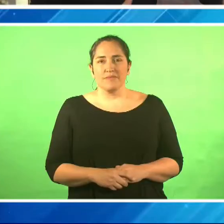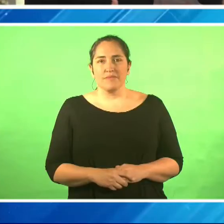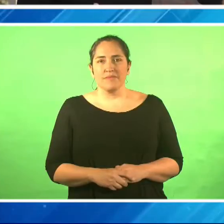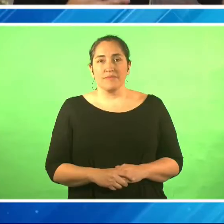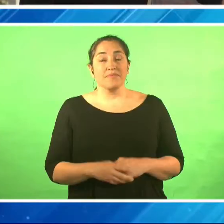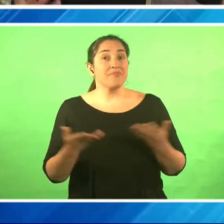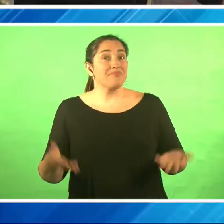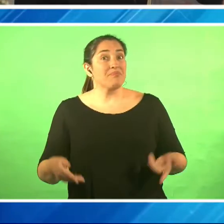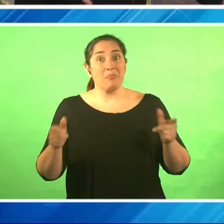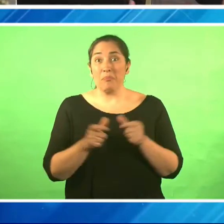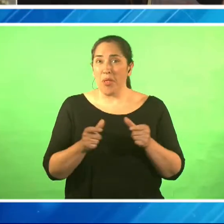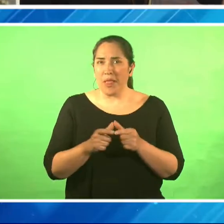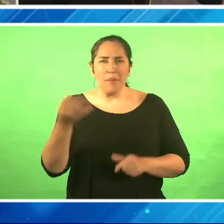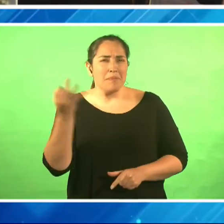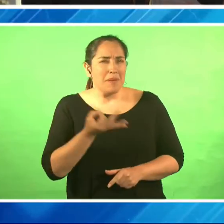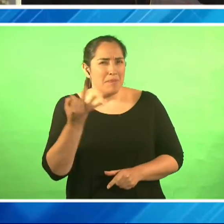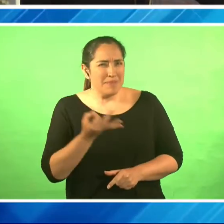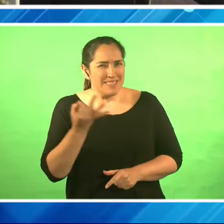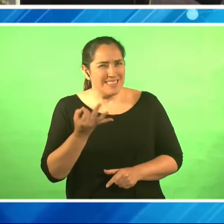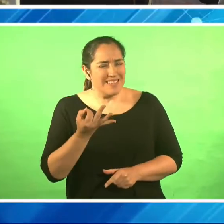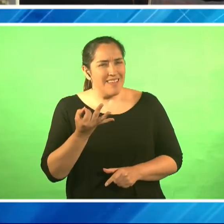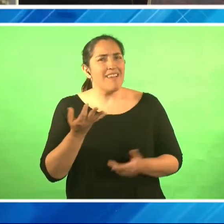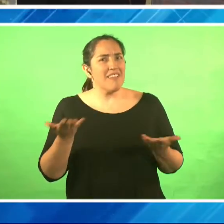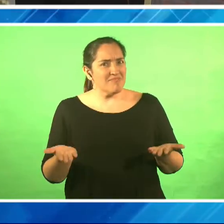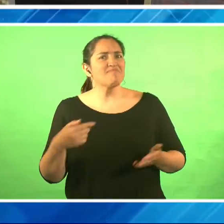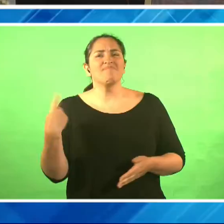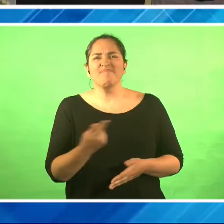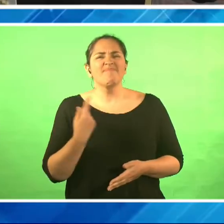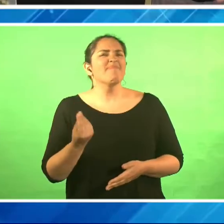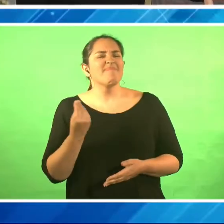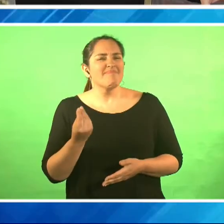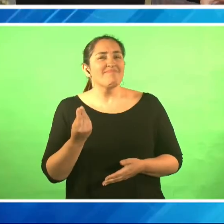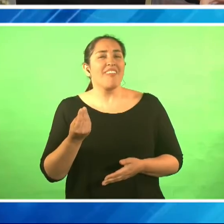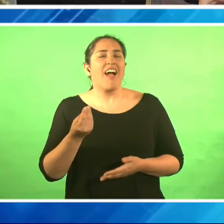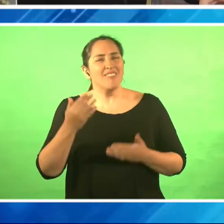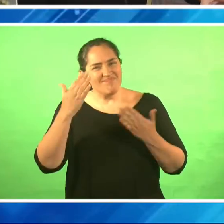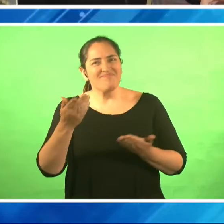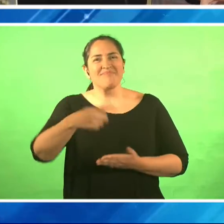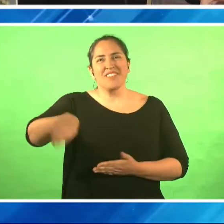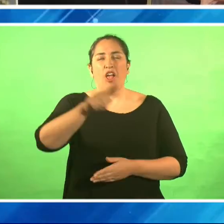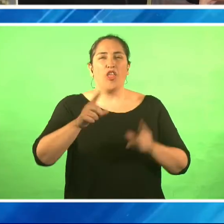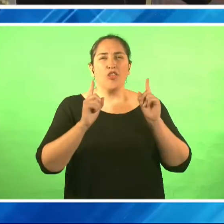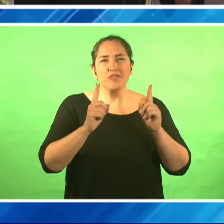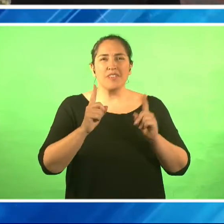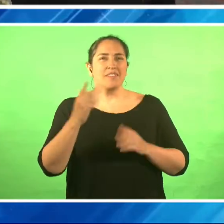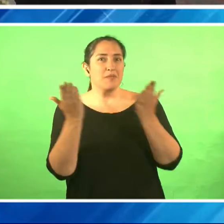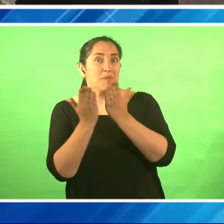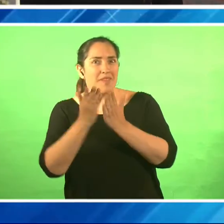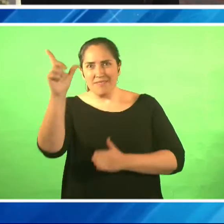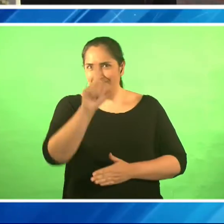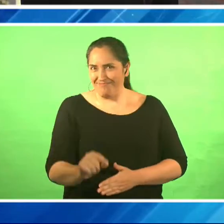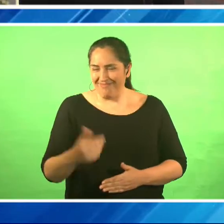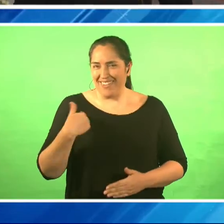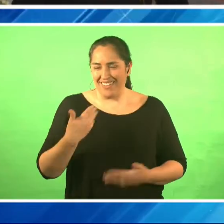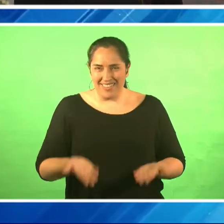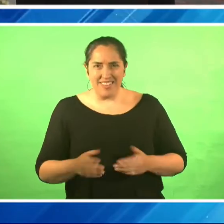Y en este programa especial que les decía, queremos dedicarle a los docentes y estudiantes de todo el país. Nos vamos a